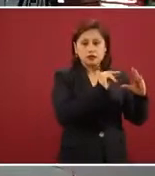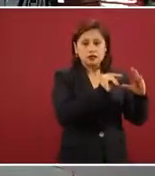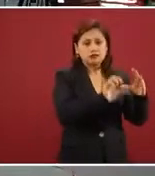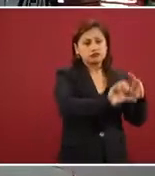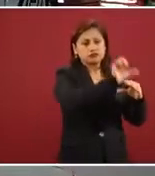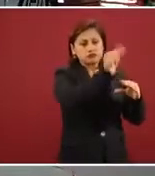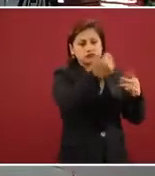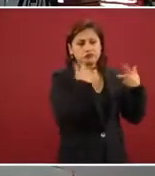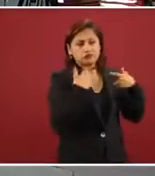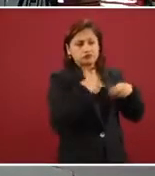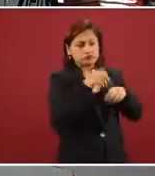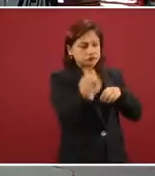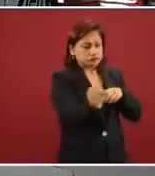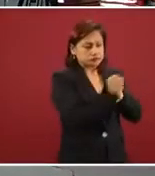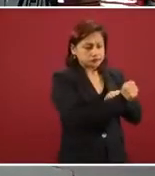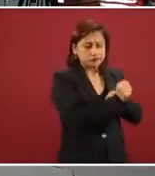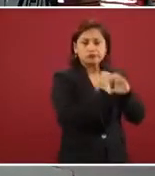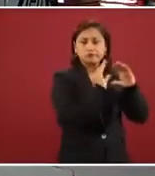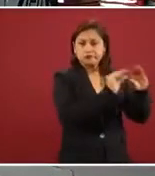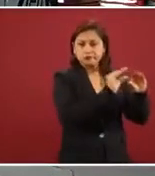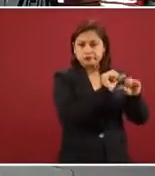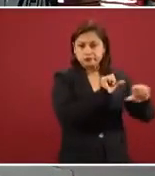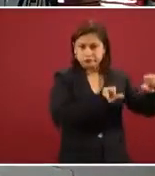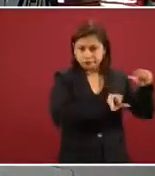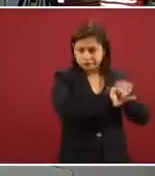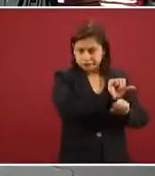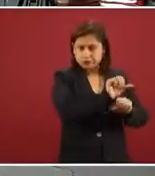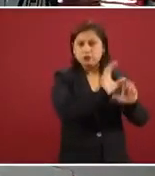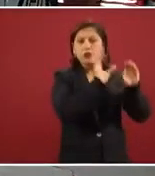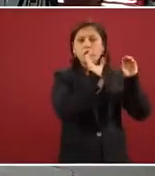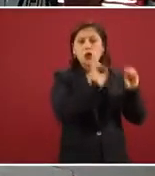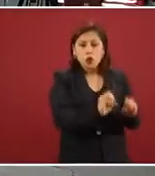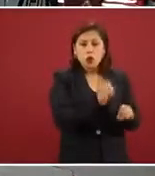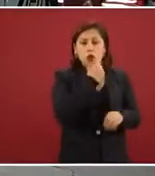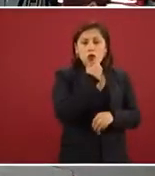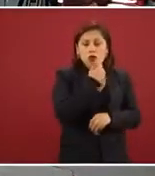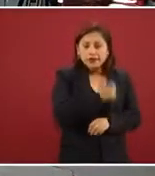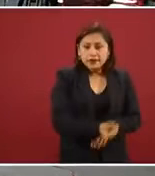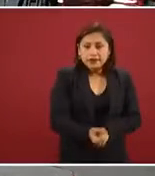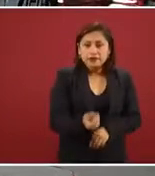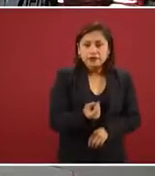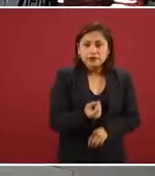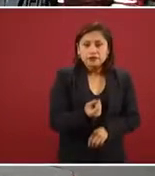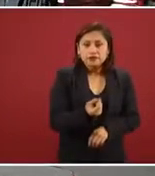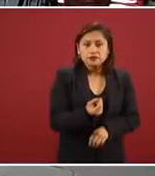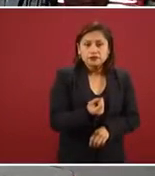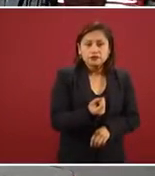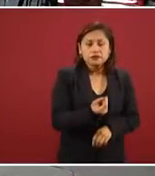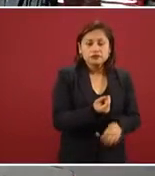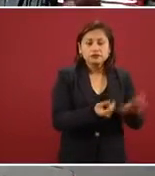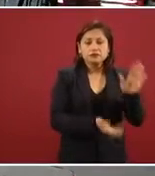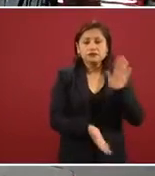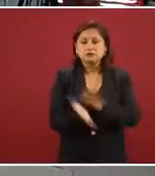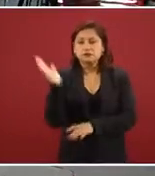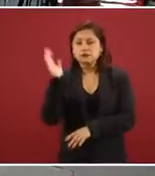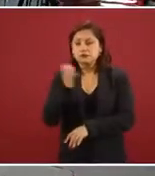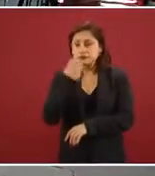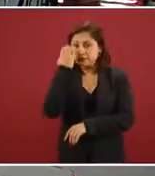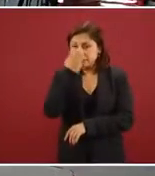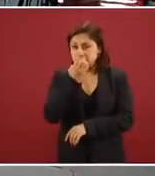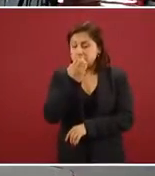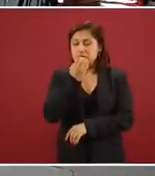otro o los niños se regresan a la casa